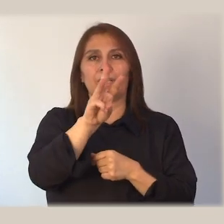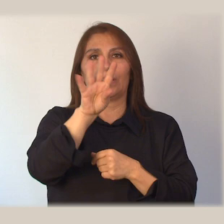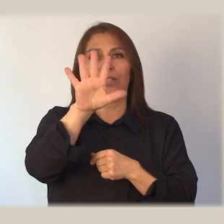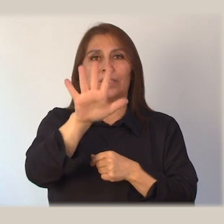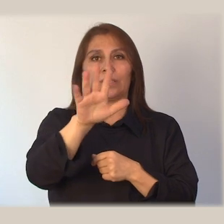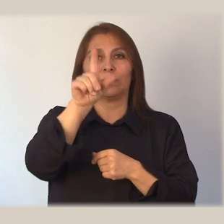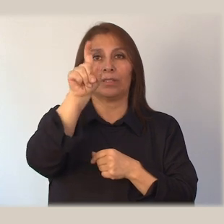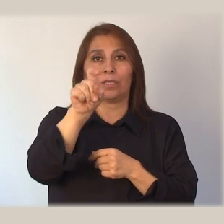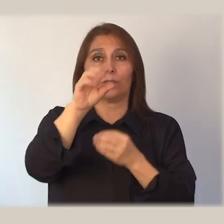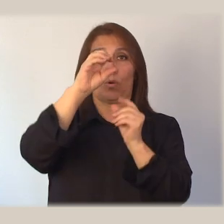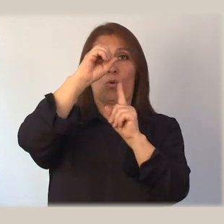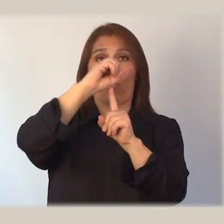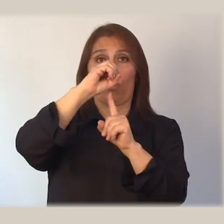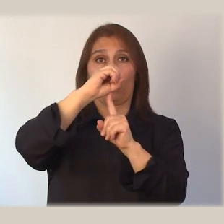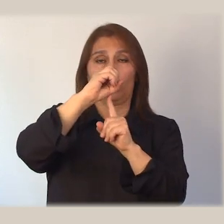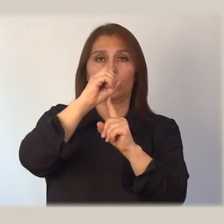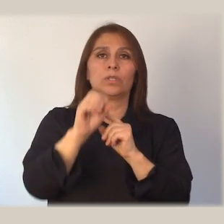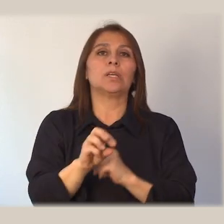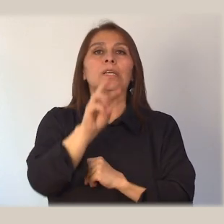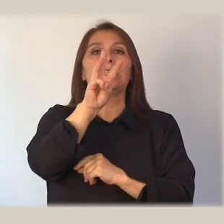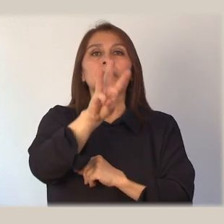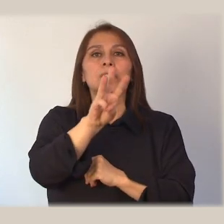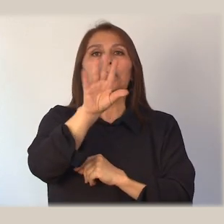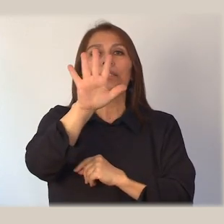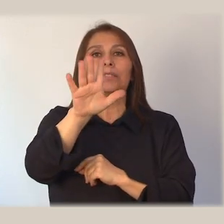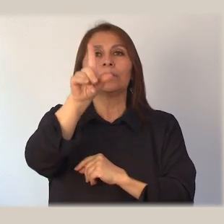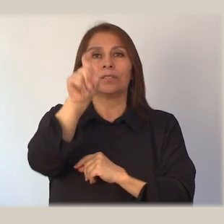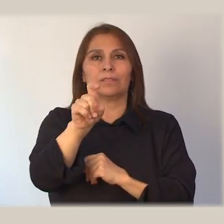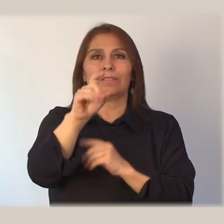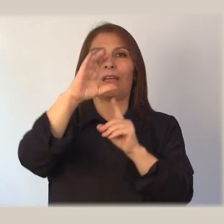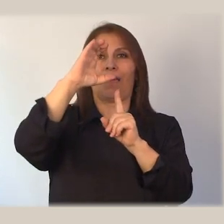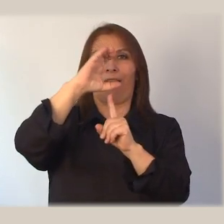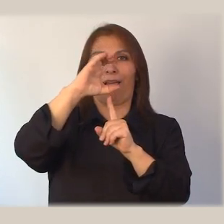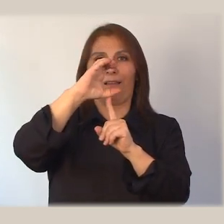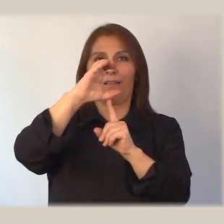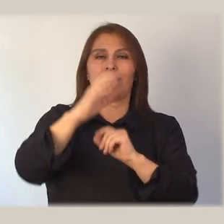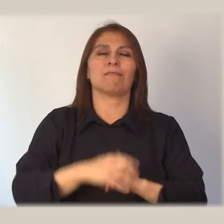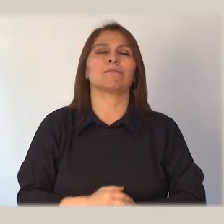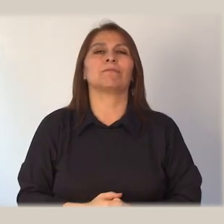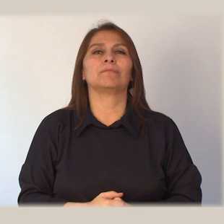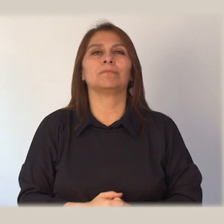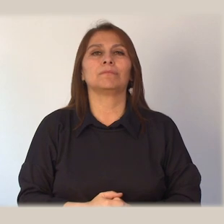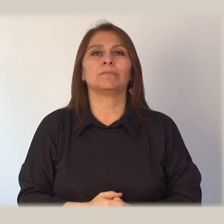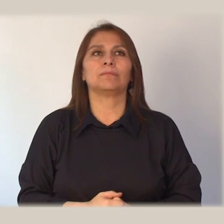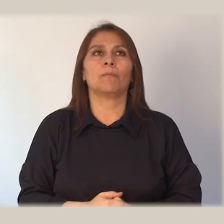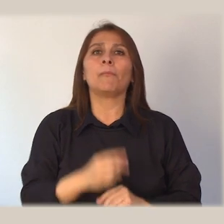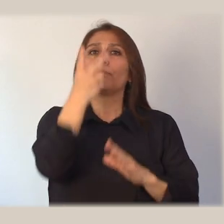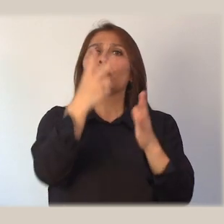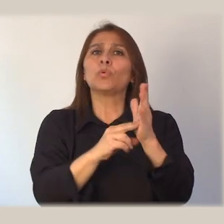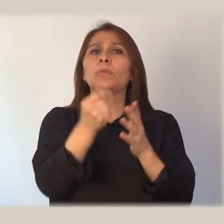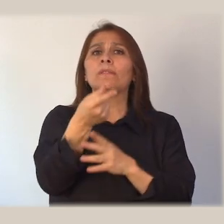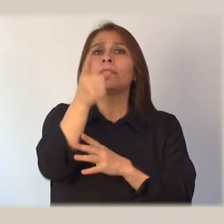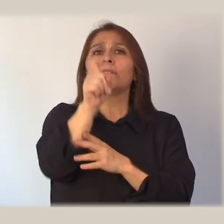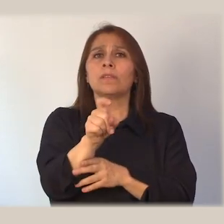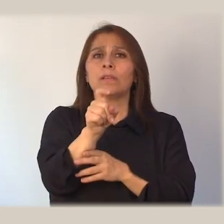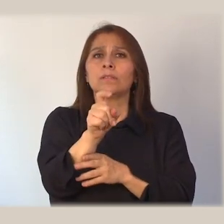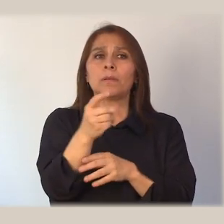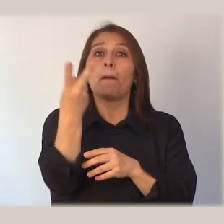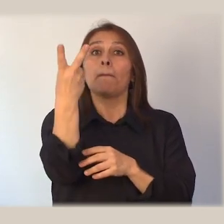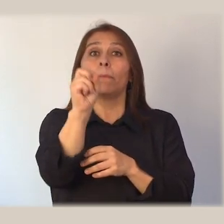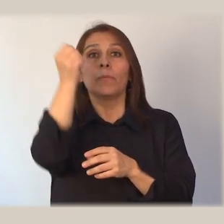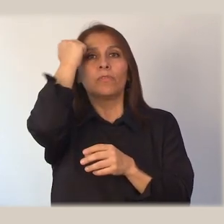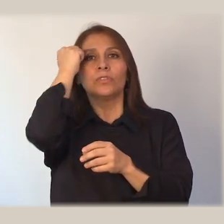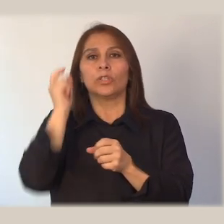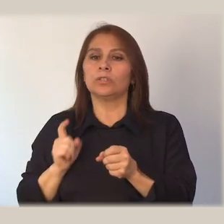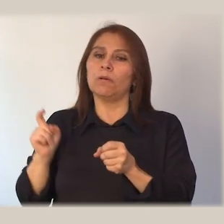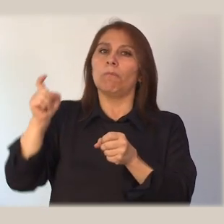356 ocasionales y 356 de cátedra en el 2016 30 docentes se